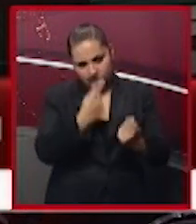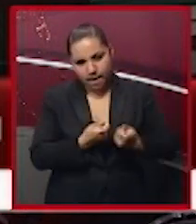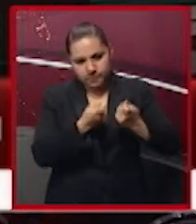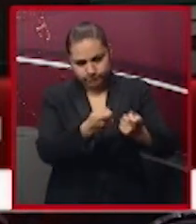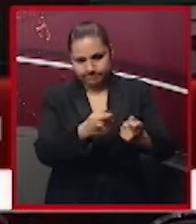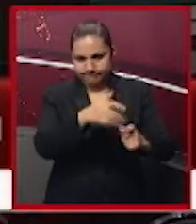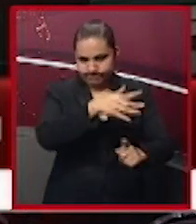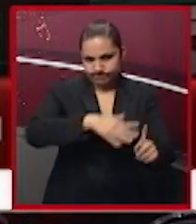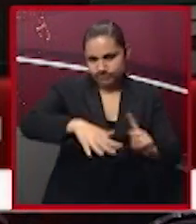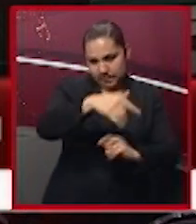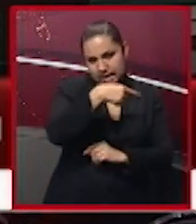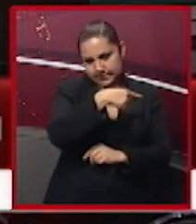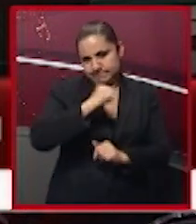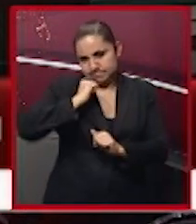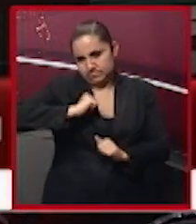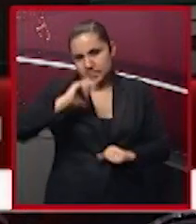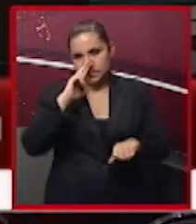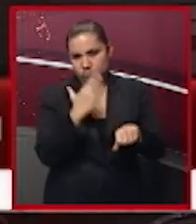dependencia a su cargo.